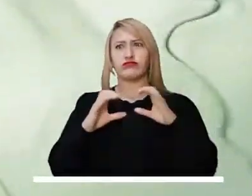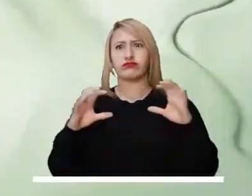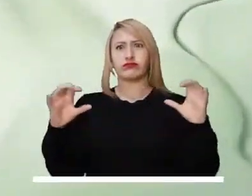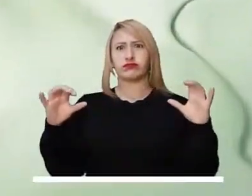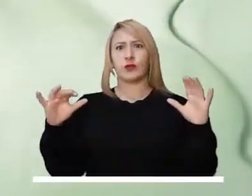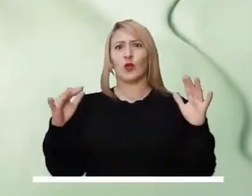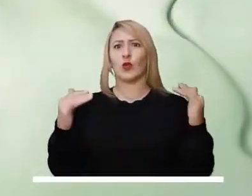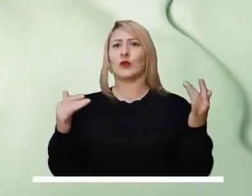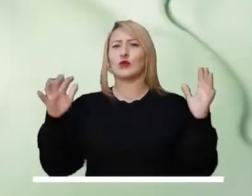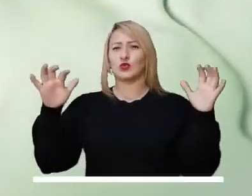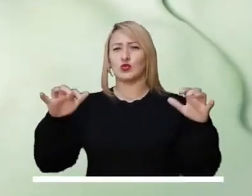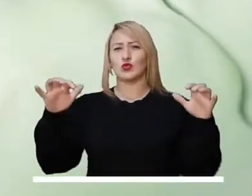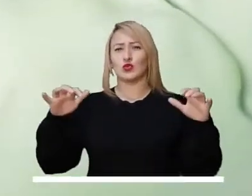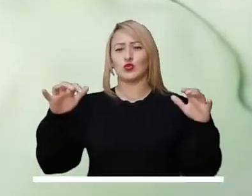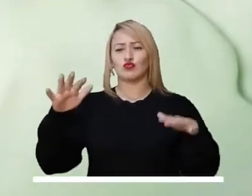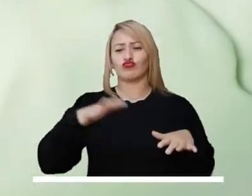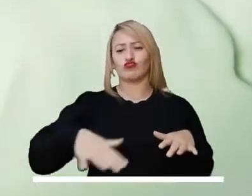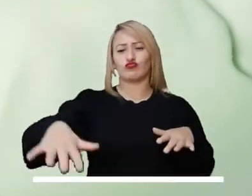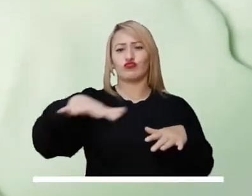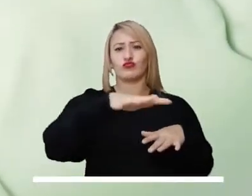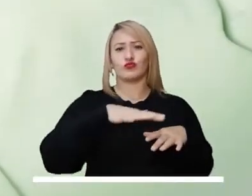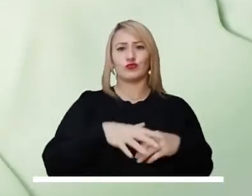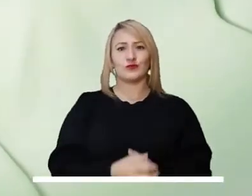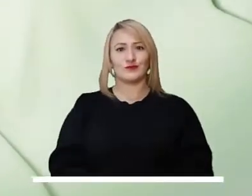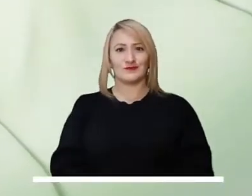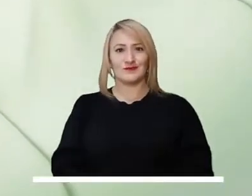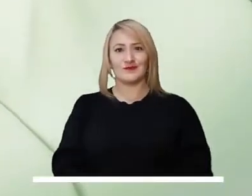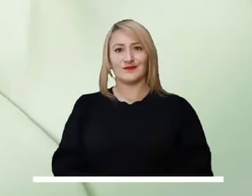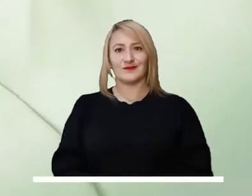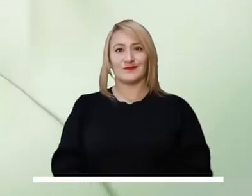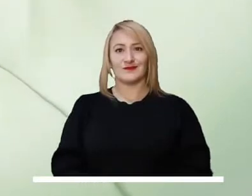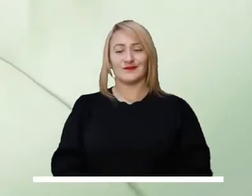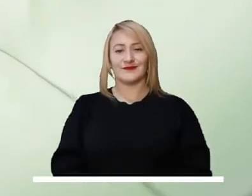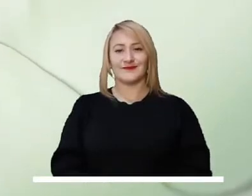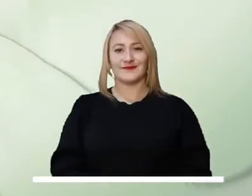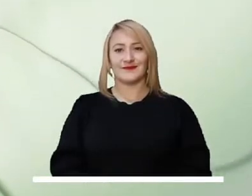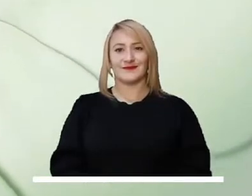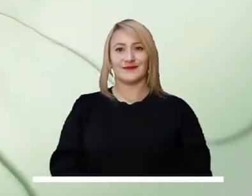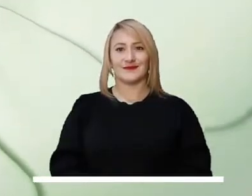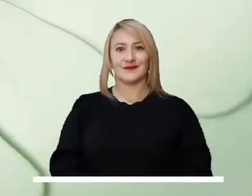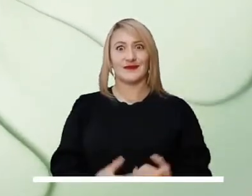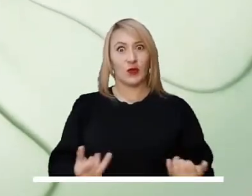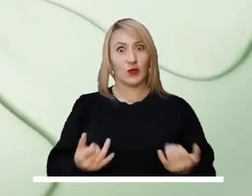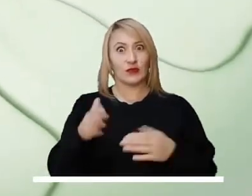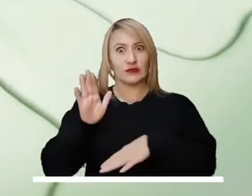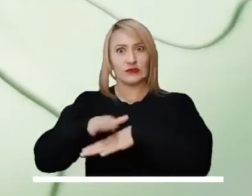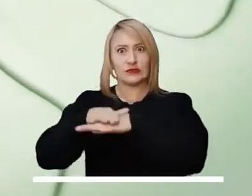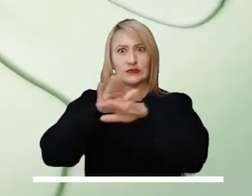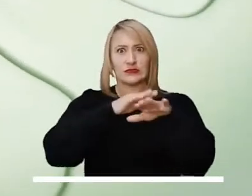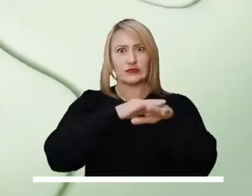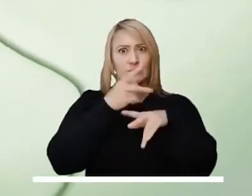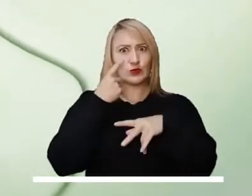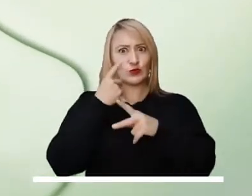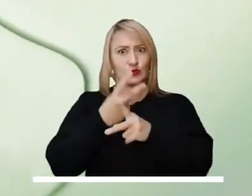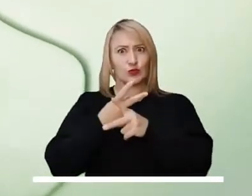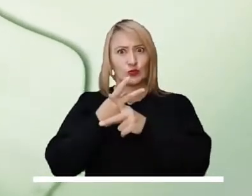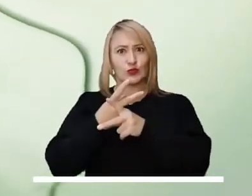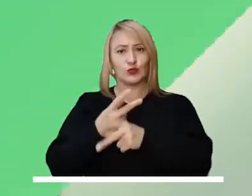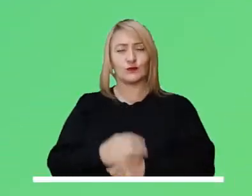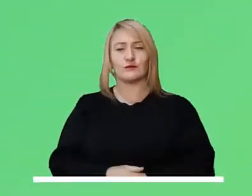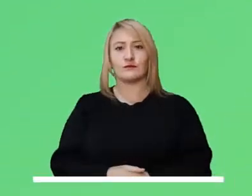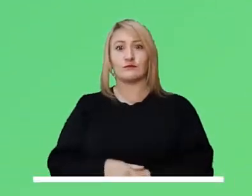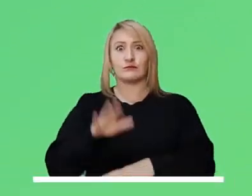finalizamos este recorrido con la capital del país donde la nubosidad parcial vendría acompañada de lloviznas a lo largo del área